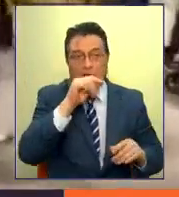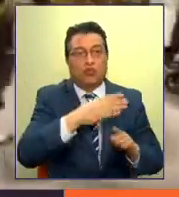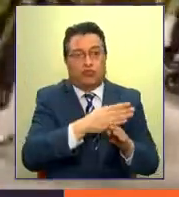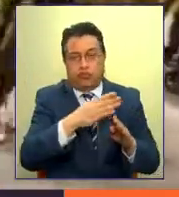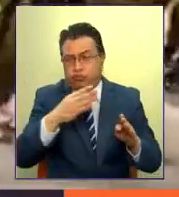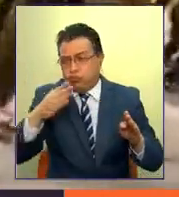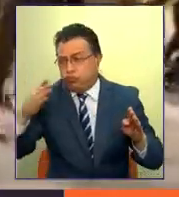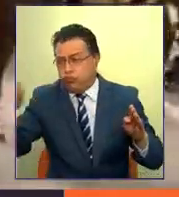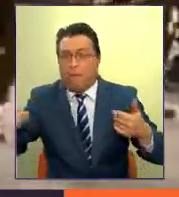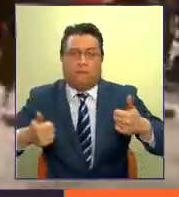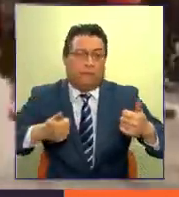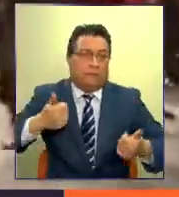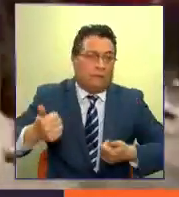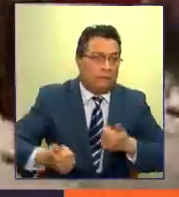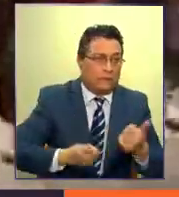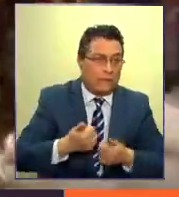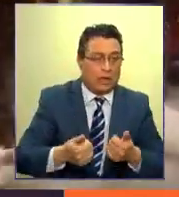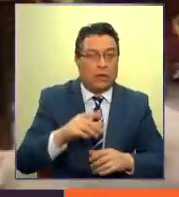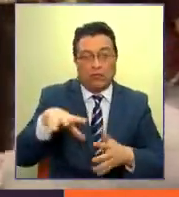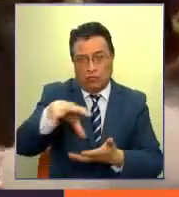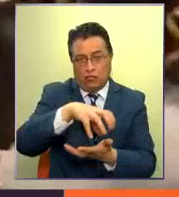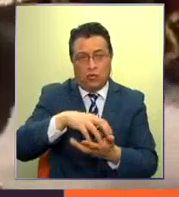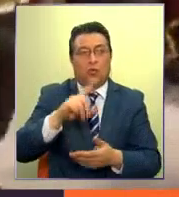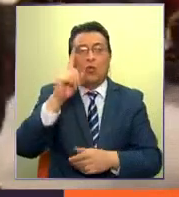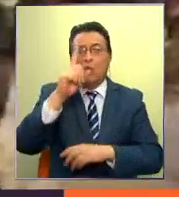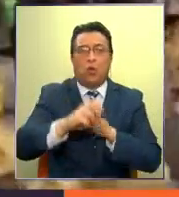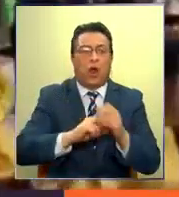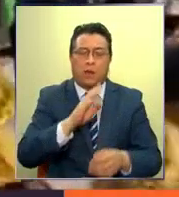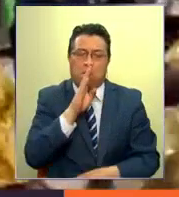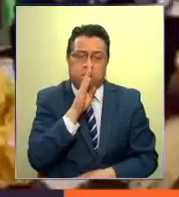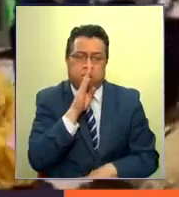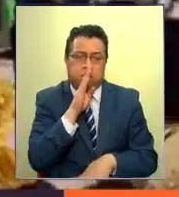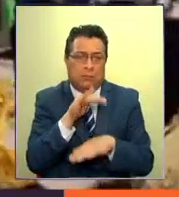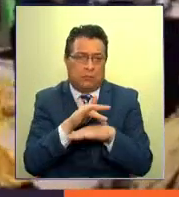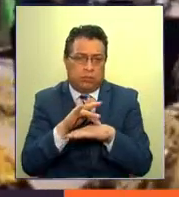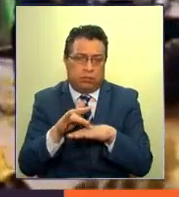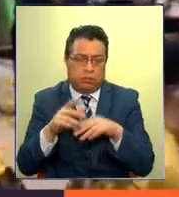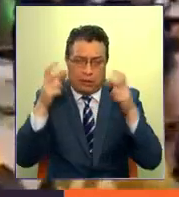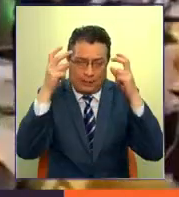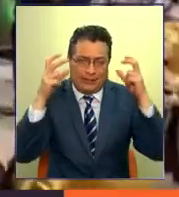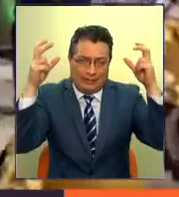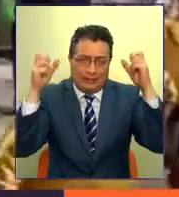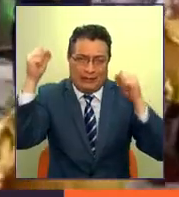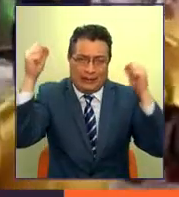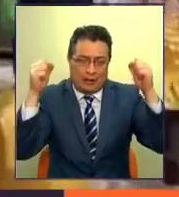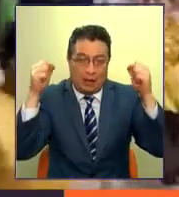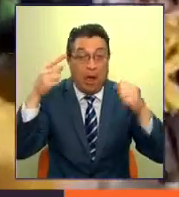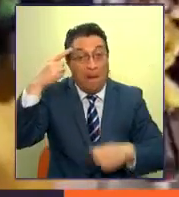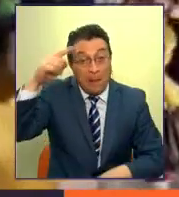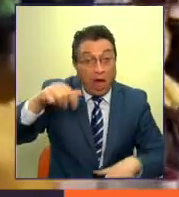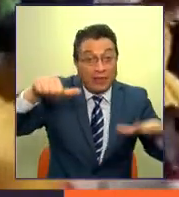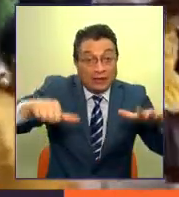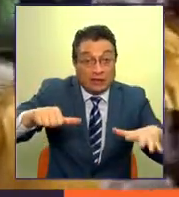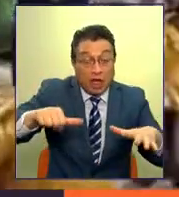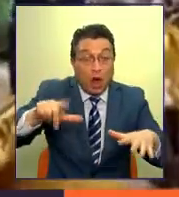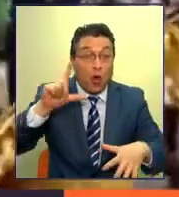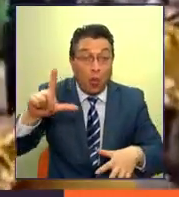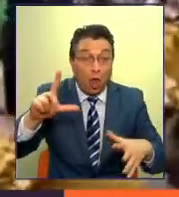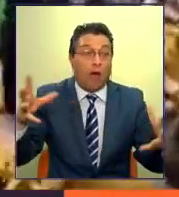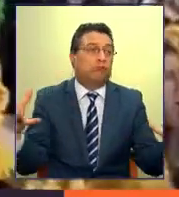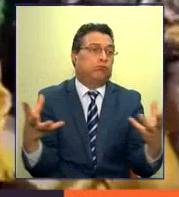Tirana, un pueblo que todo el año está silente y vacío. Pero cada 16 de julio se llena de música y